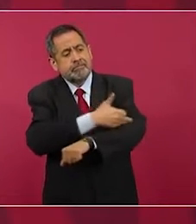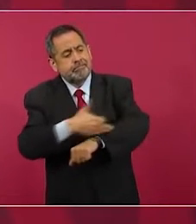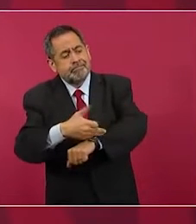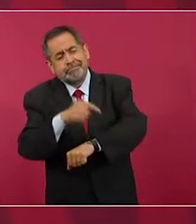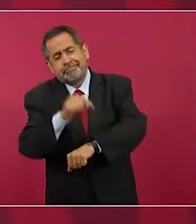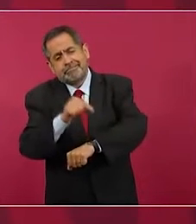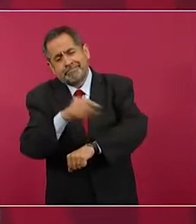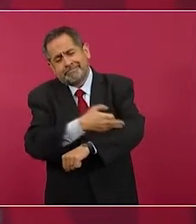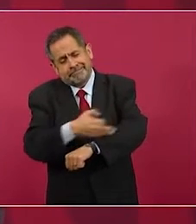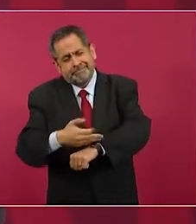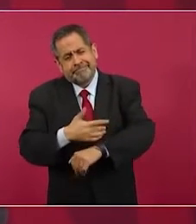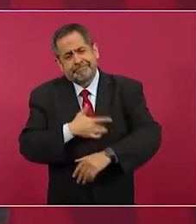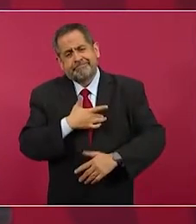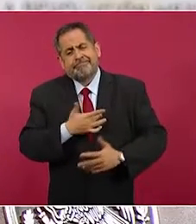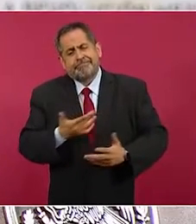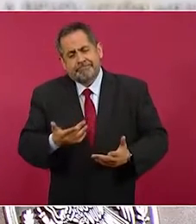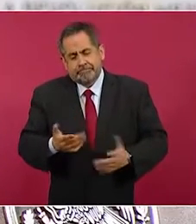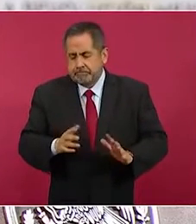familiares.